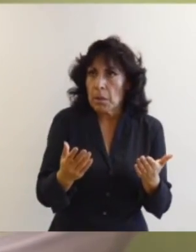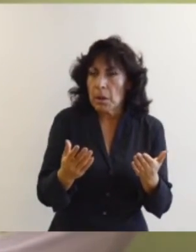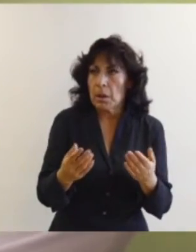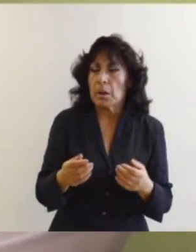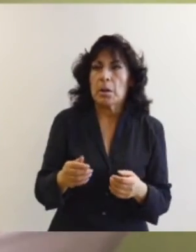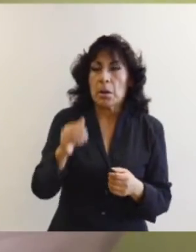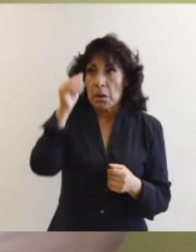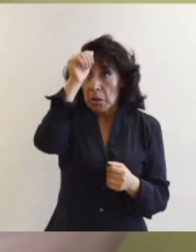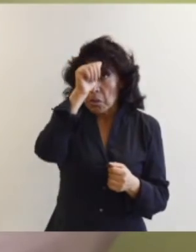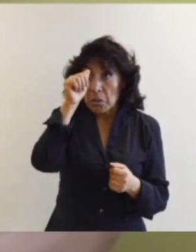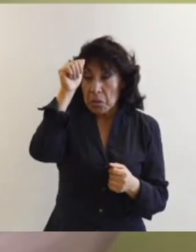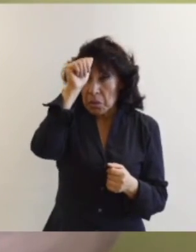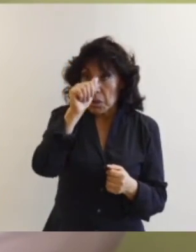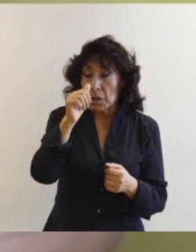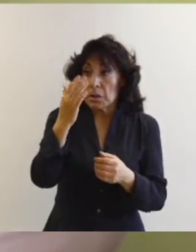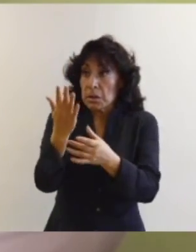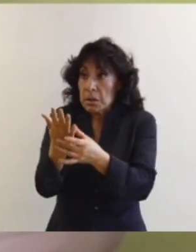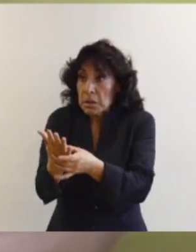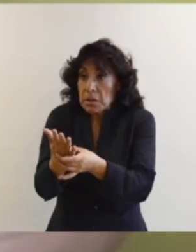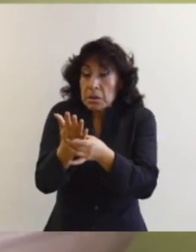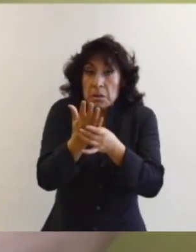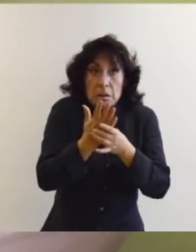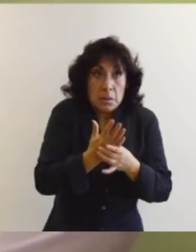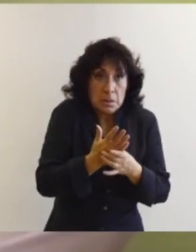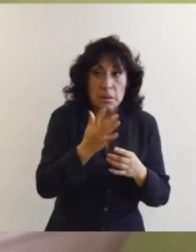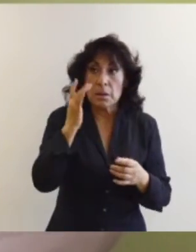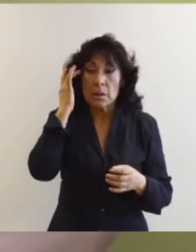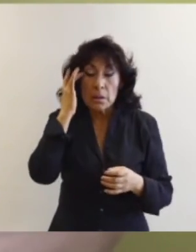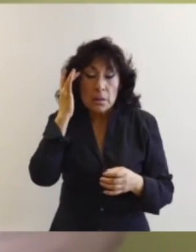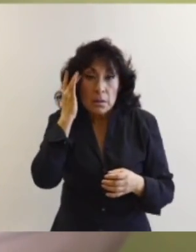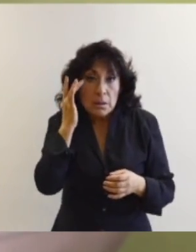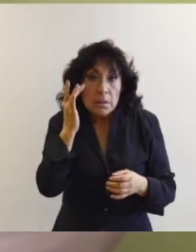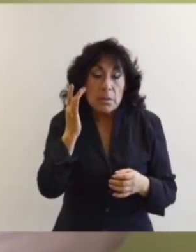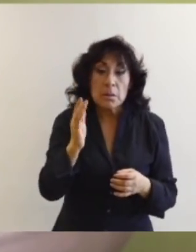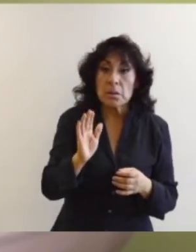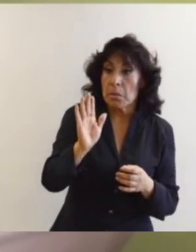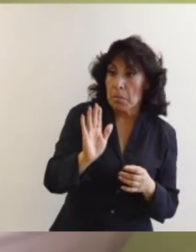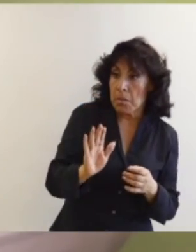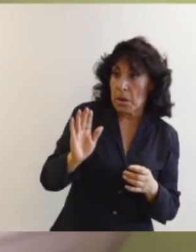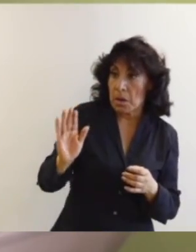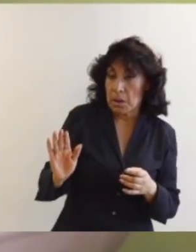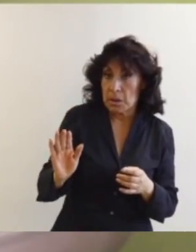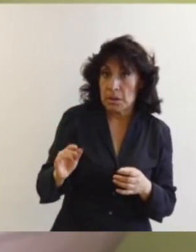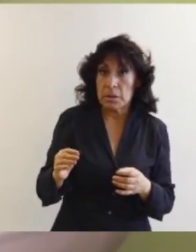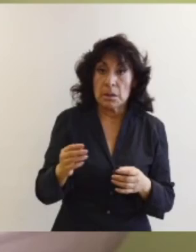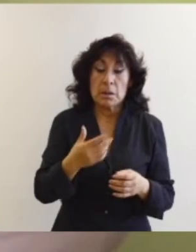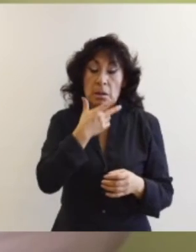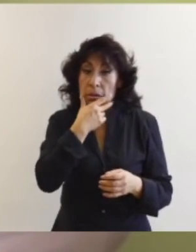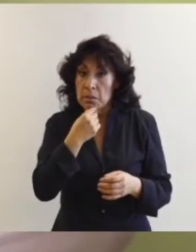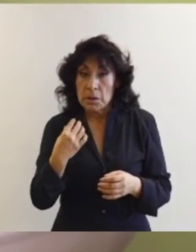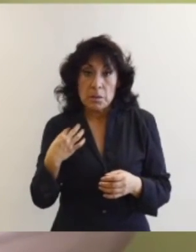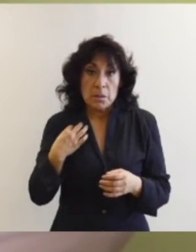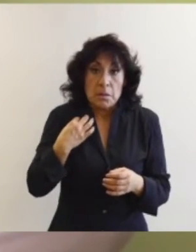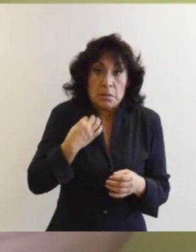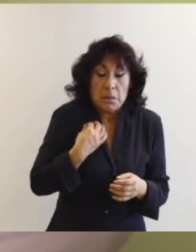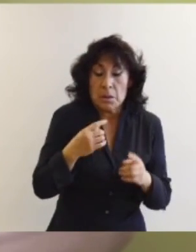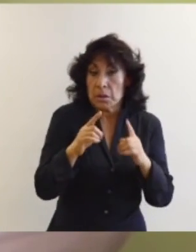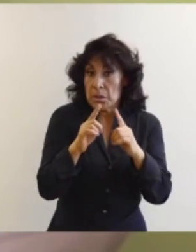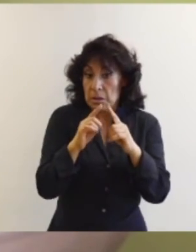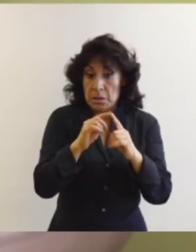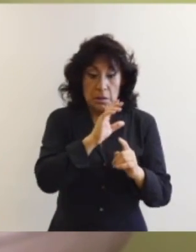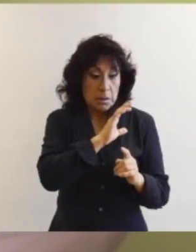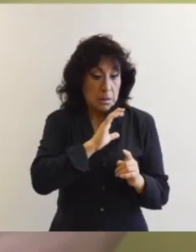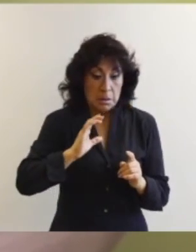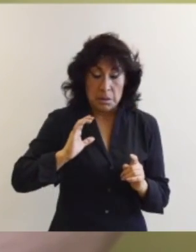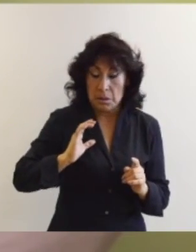están hechos, nos predican los sacerdotes, a imagen y semejanza de los varones virtuosos de la iglesia